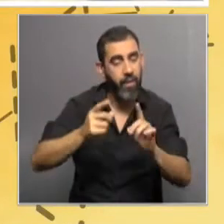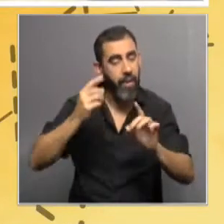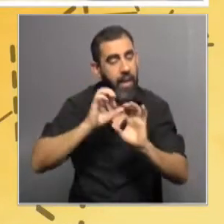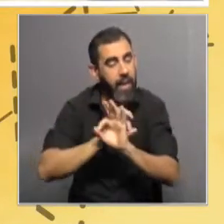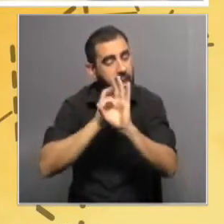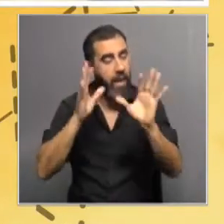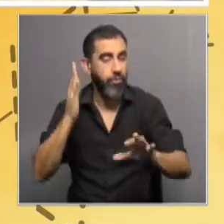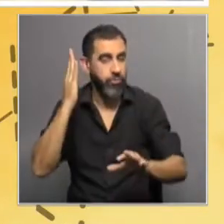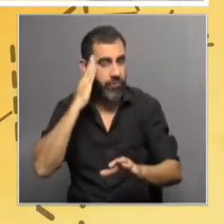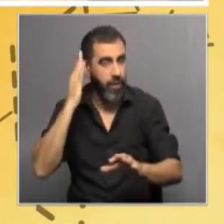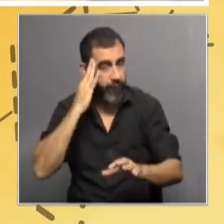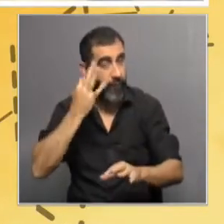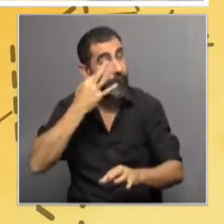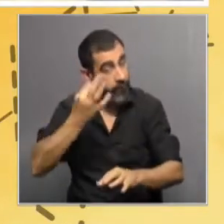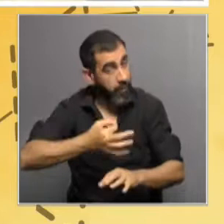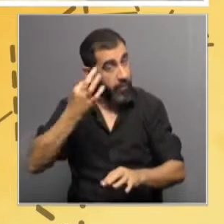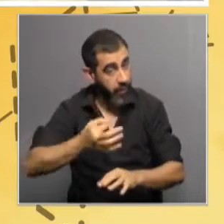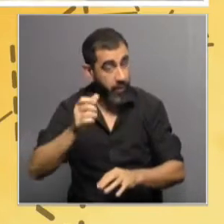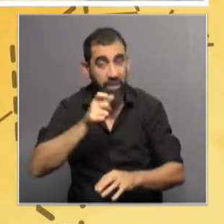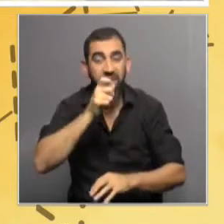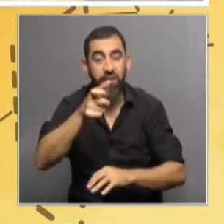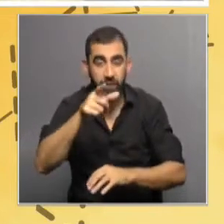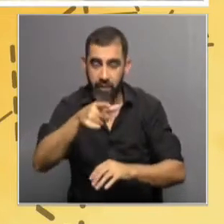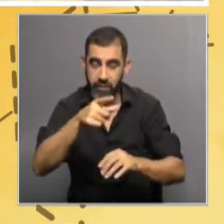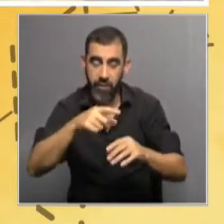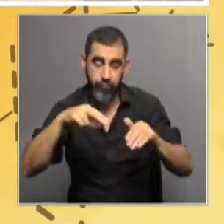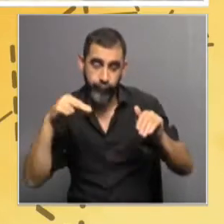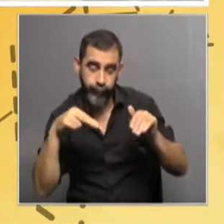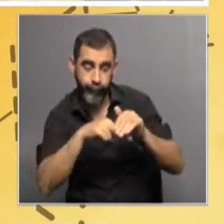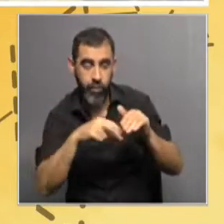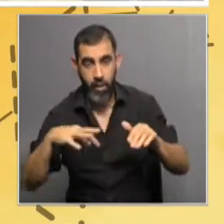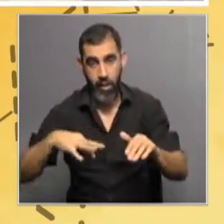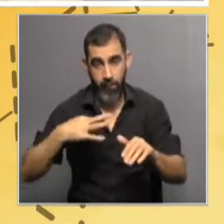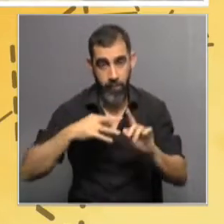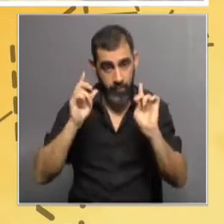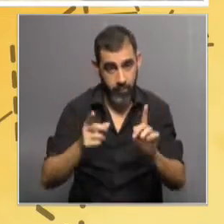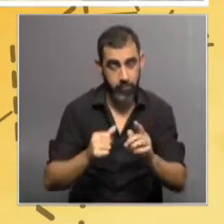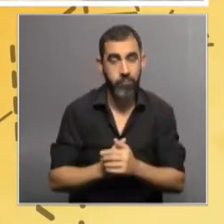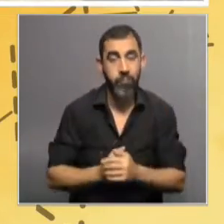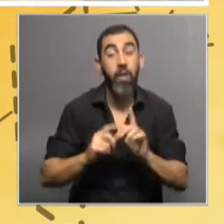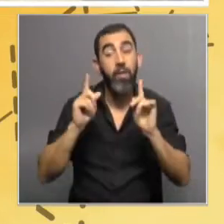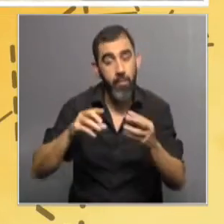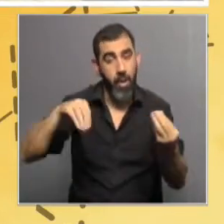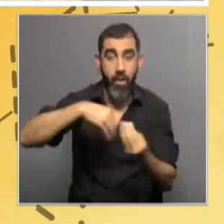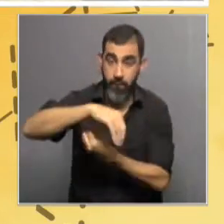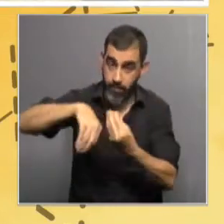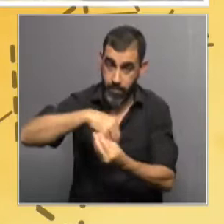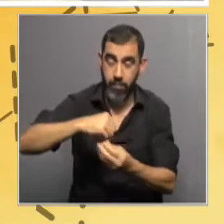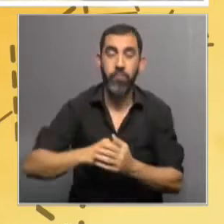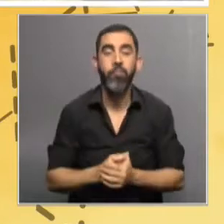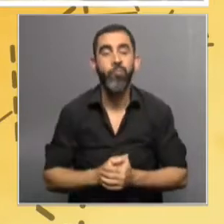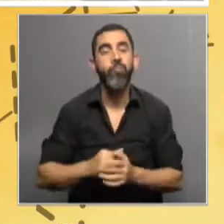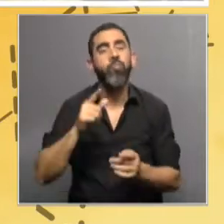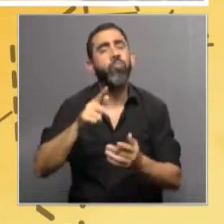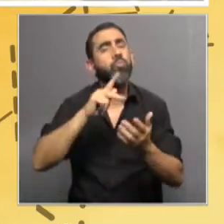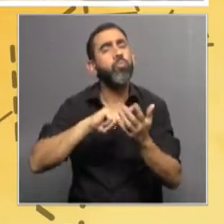clara de la implicancia que va a tener ese test en su vida y en su familia. Tú hablabas de tu proyecto de